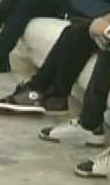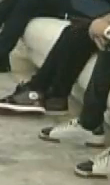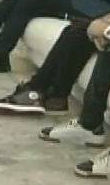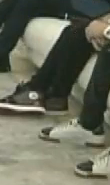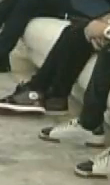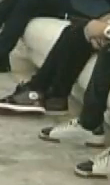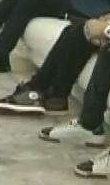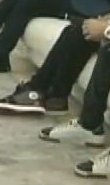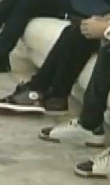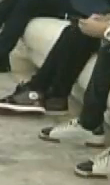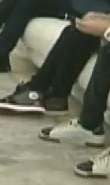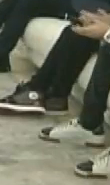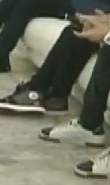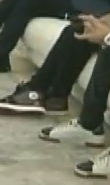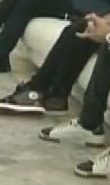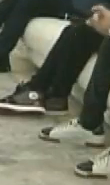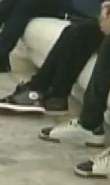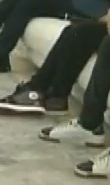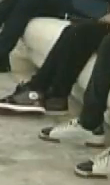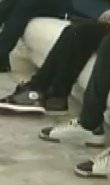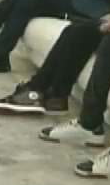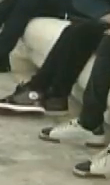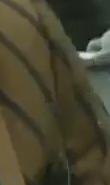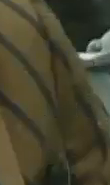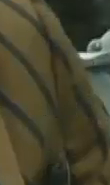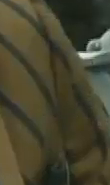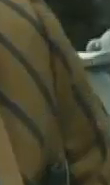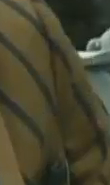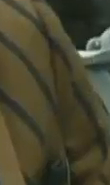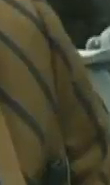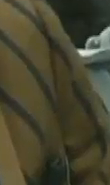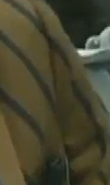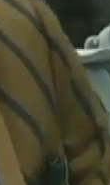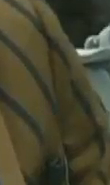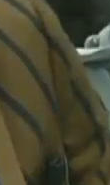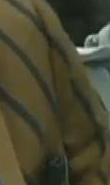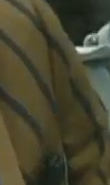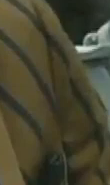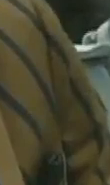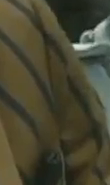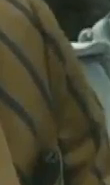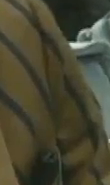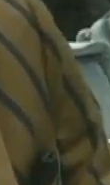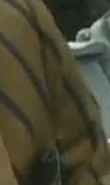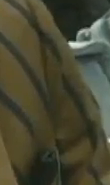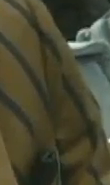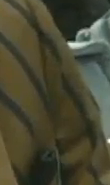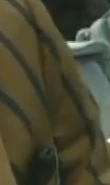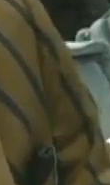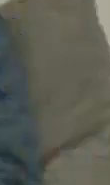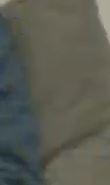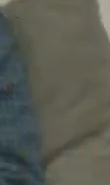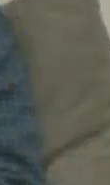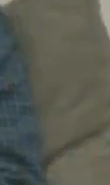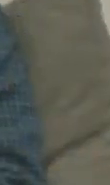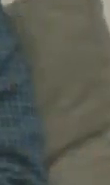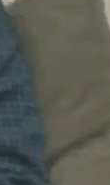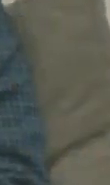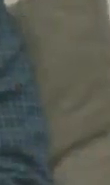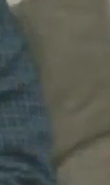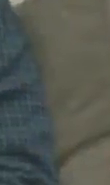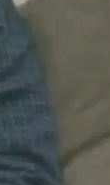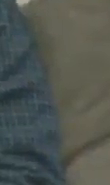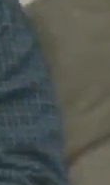autoridad cultural. Bonny Cepeda y Quinito Méndez, oriundos de República Dominicana, son reconocidos exponentes